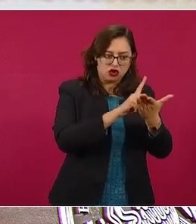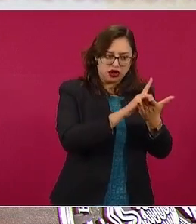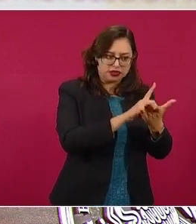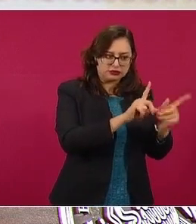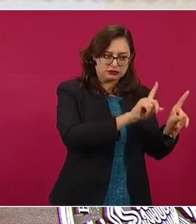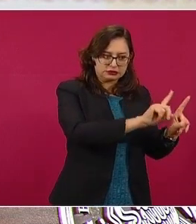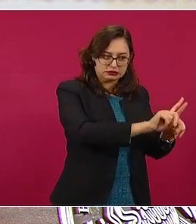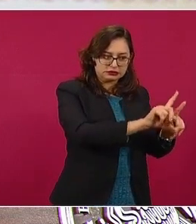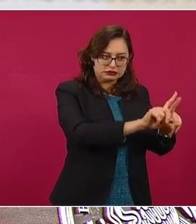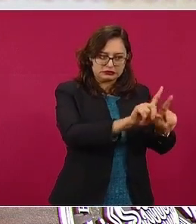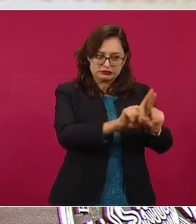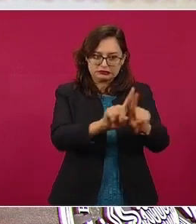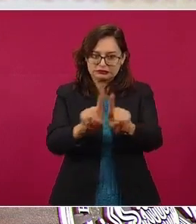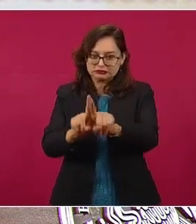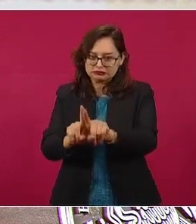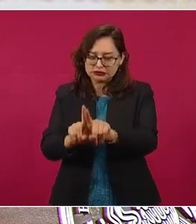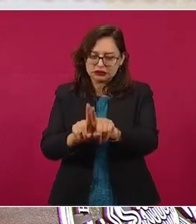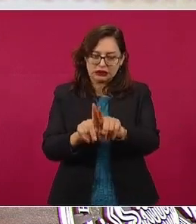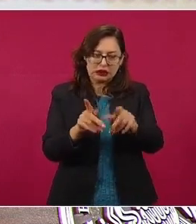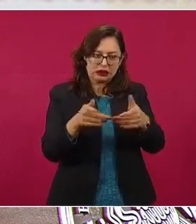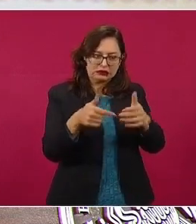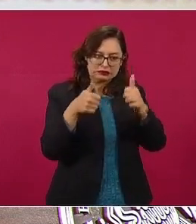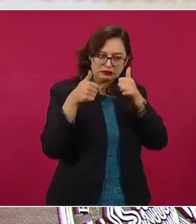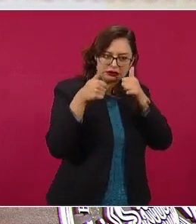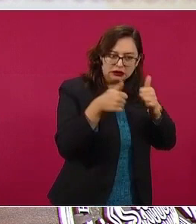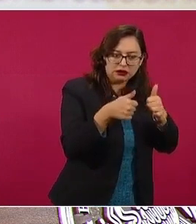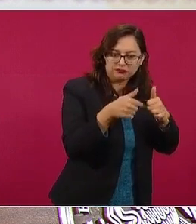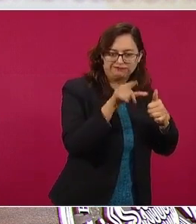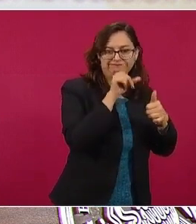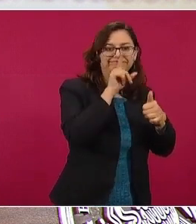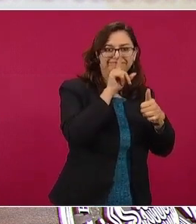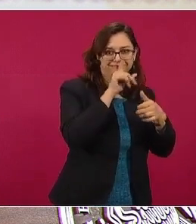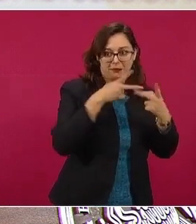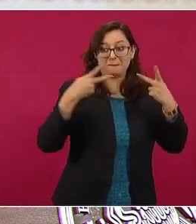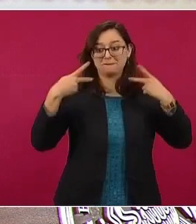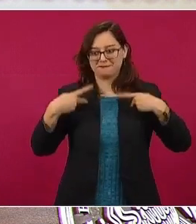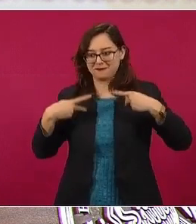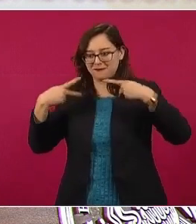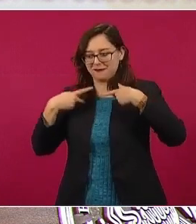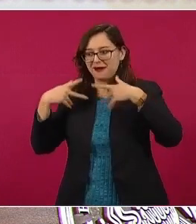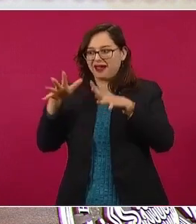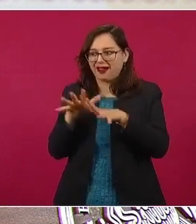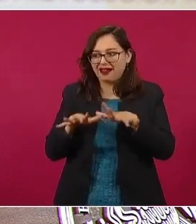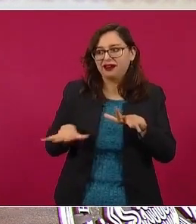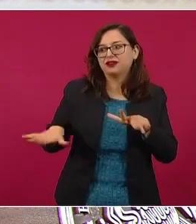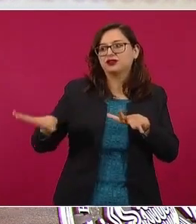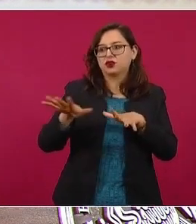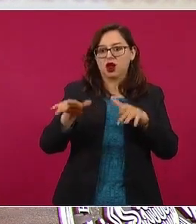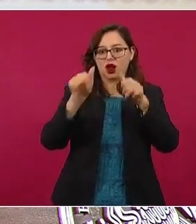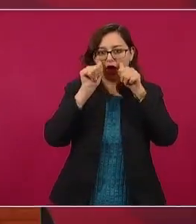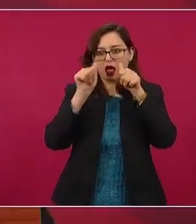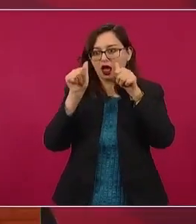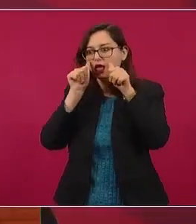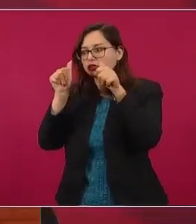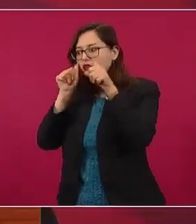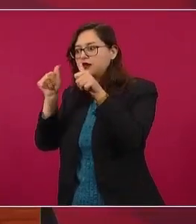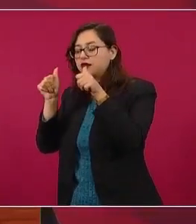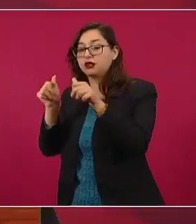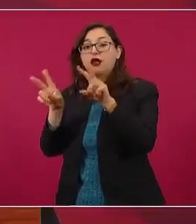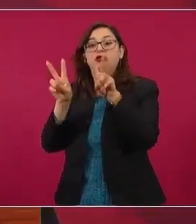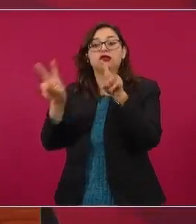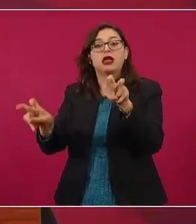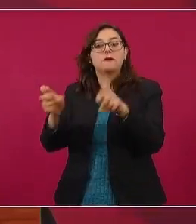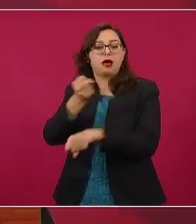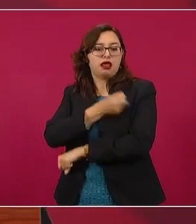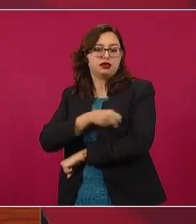personas, para atender el tema de la salud mental, tomando en cuenta que es un tema de salud, no es un tema de seguridad como se había